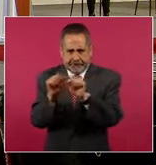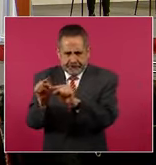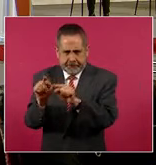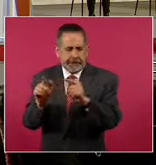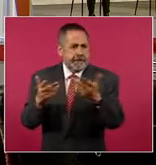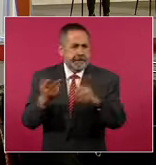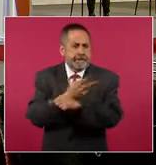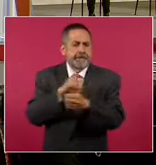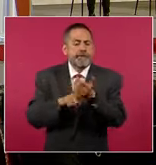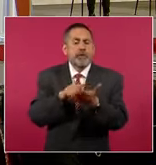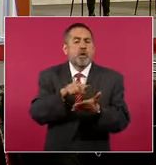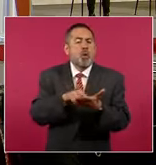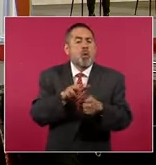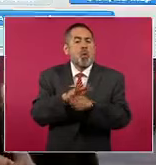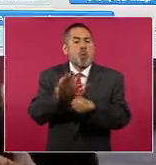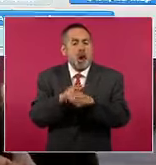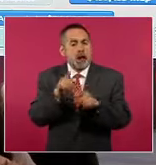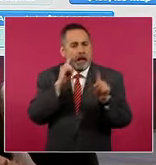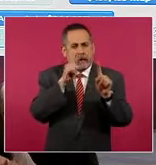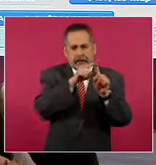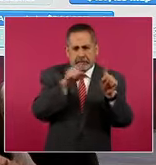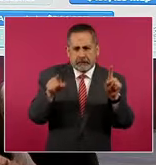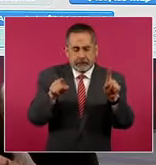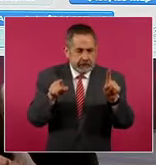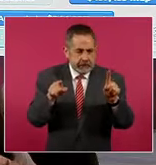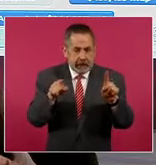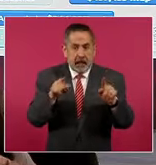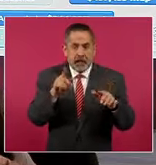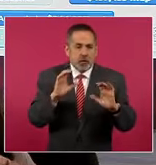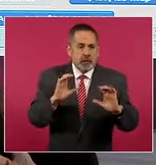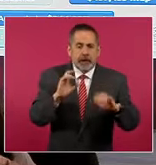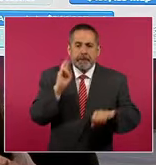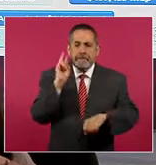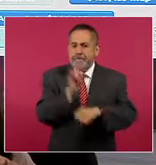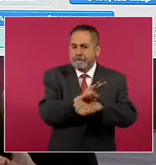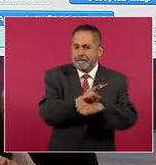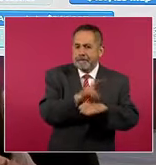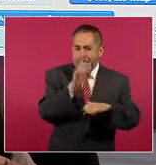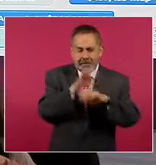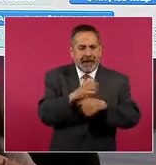los lugares donde se puede introducir armamento al país,